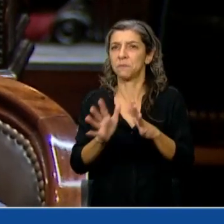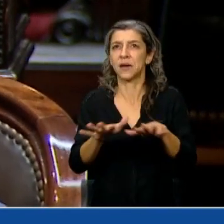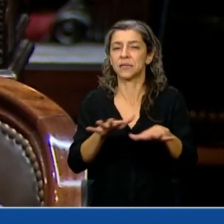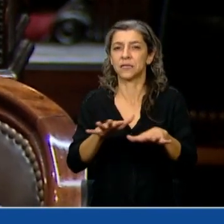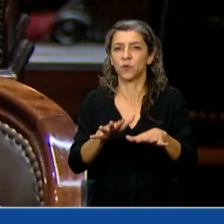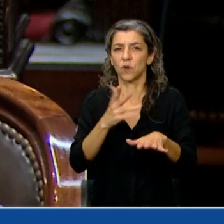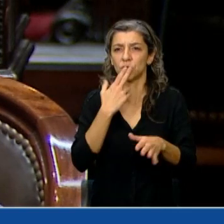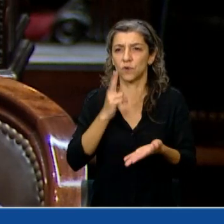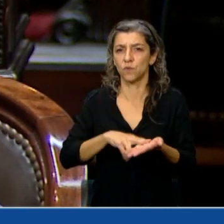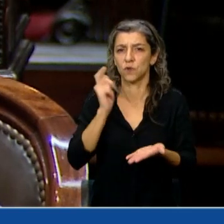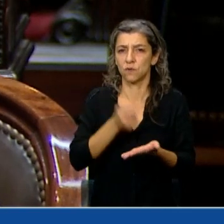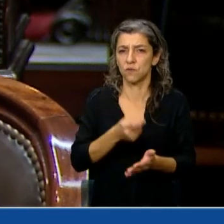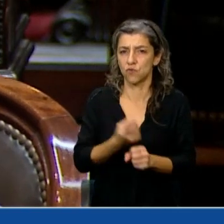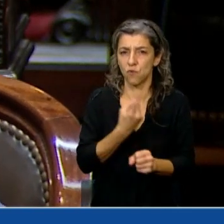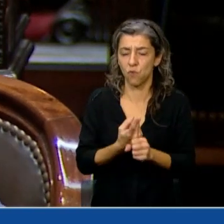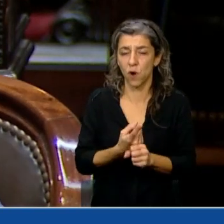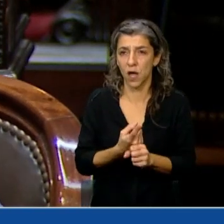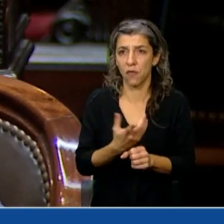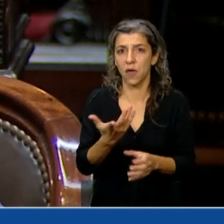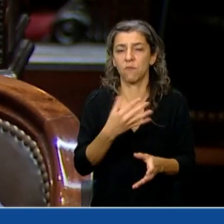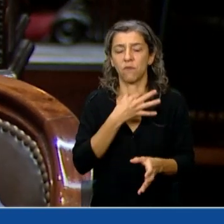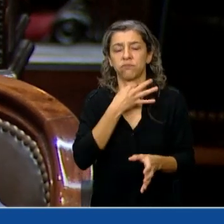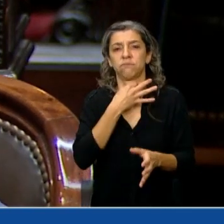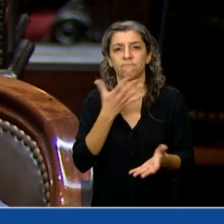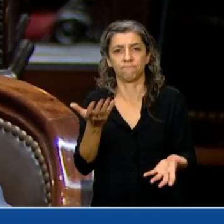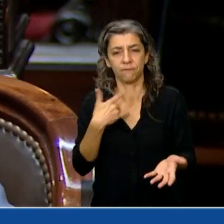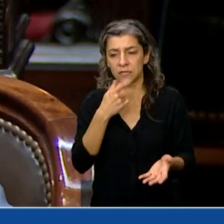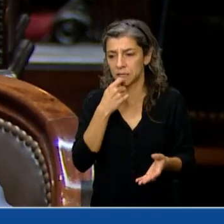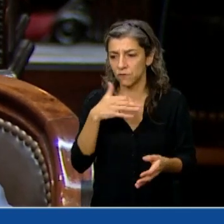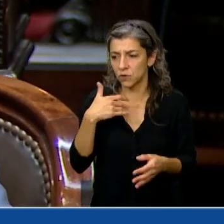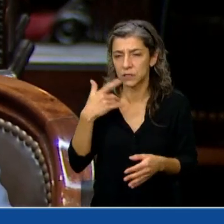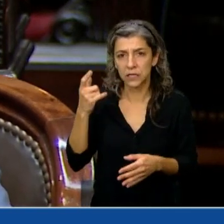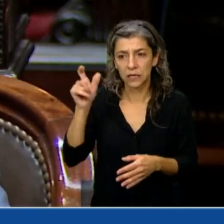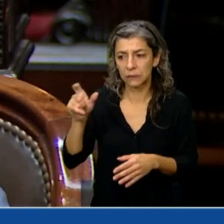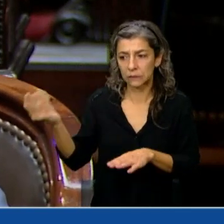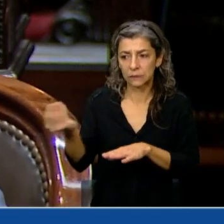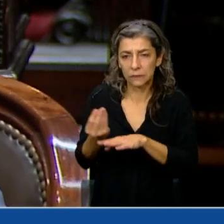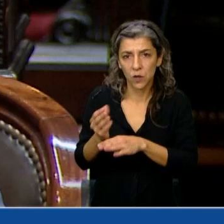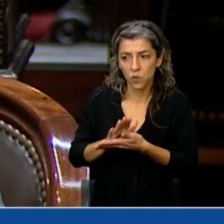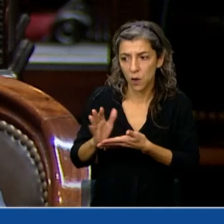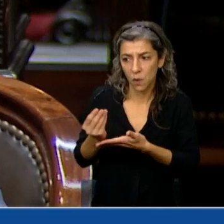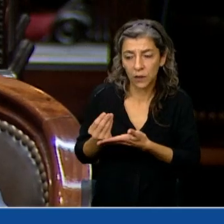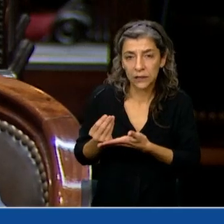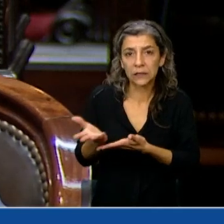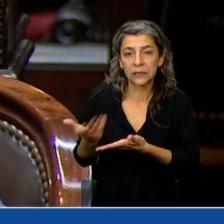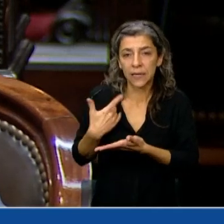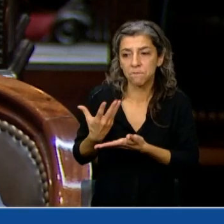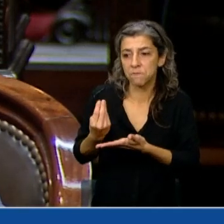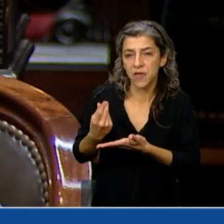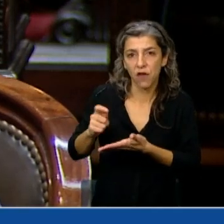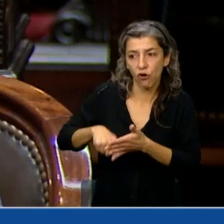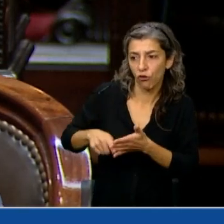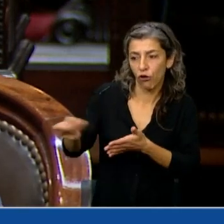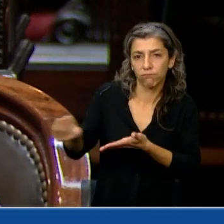el miedo a contratar a una persona por no saber si por la situación económica van a tener que cerrar,